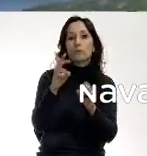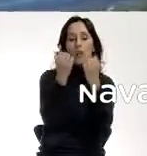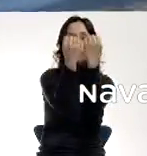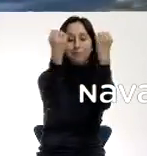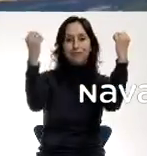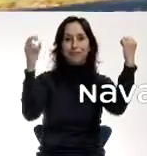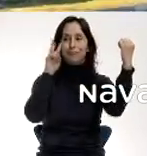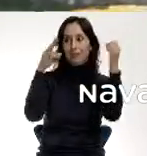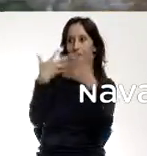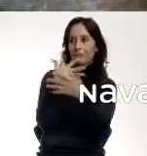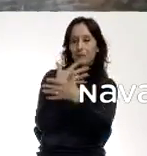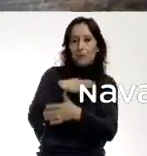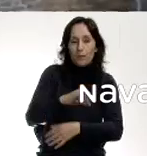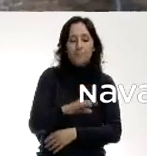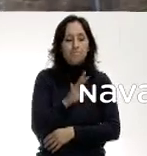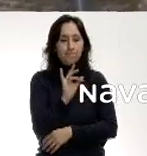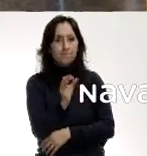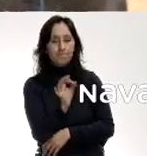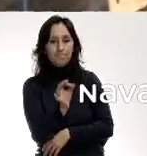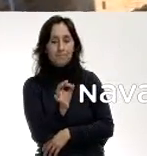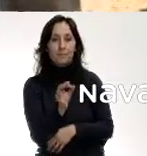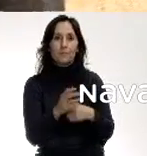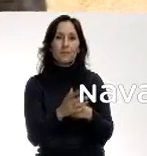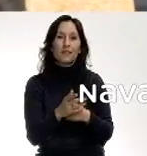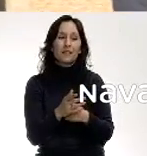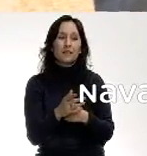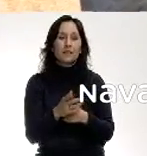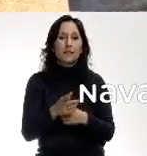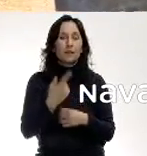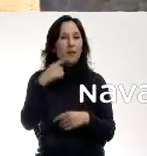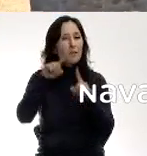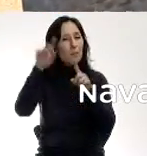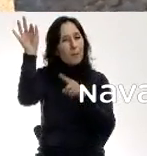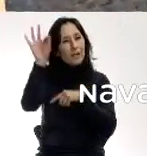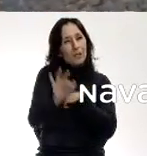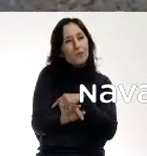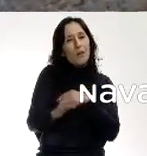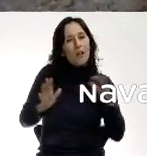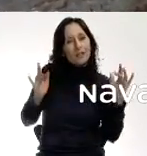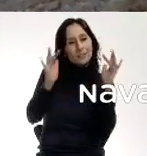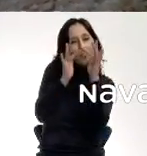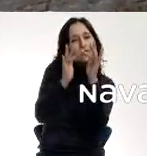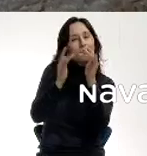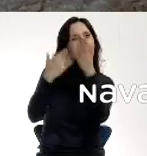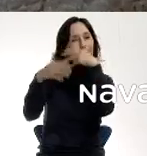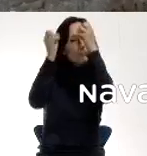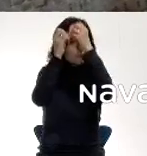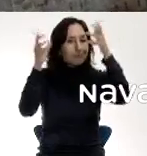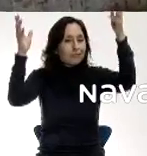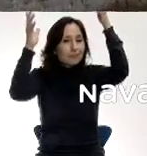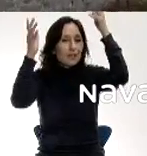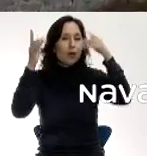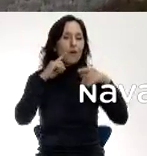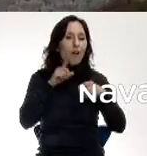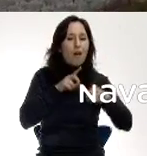expliques. Pues sí, efectivamente, cuando hablamos, la memoria que tenemos, estas películas de castillos medievales, defensivos, allá